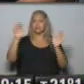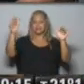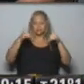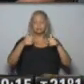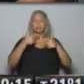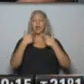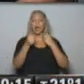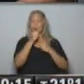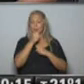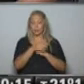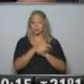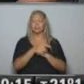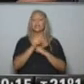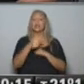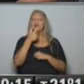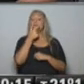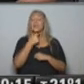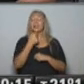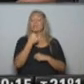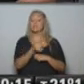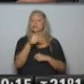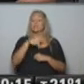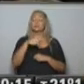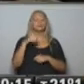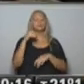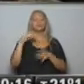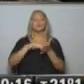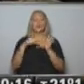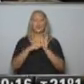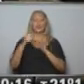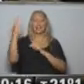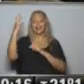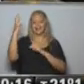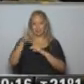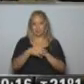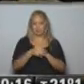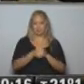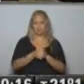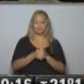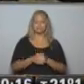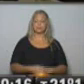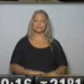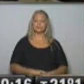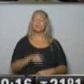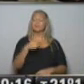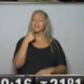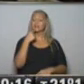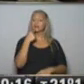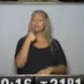prensa. Entre otras cuestiones, Macri dijo que fue una tragedia climática. He dado la